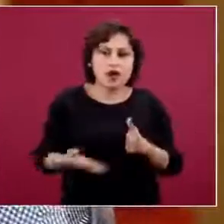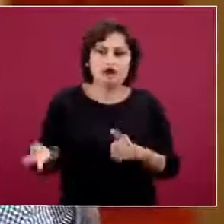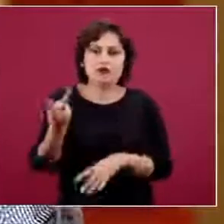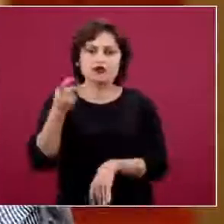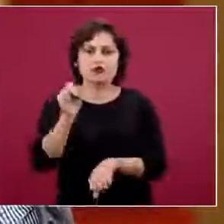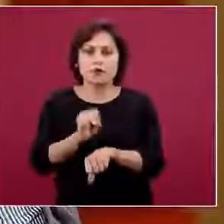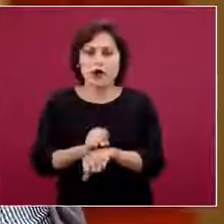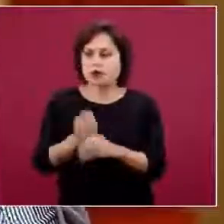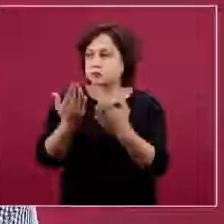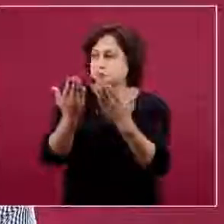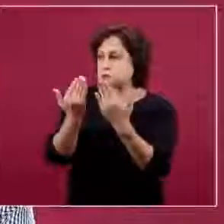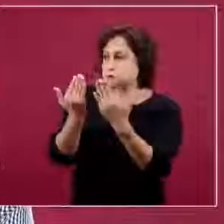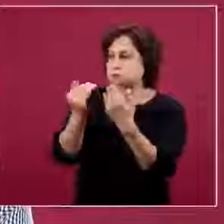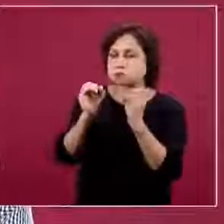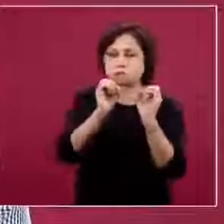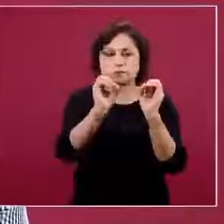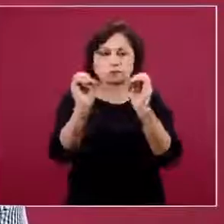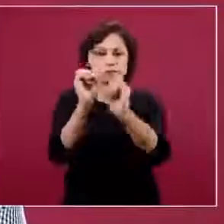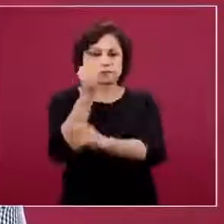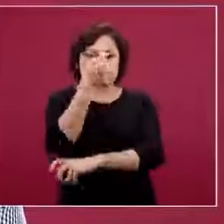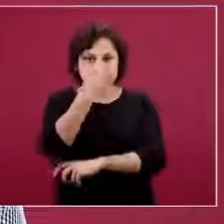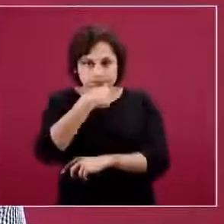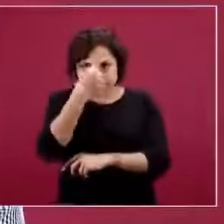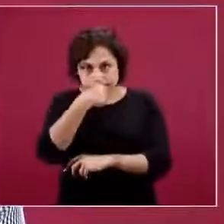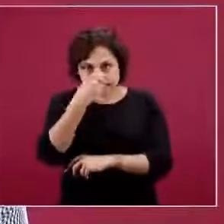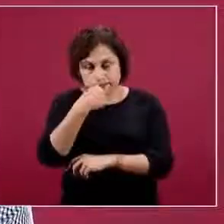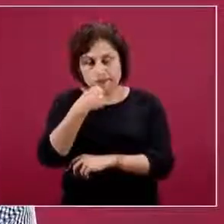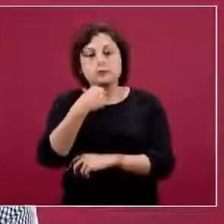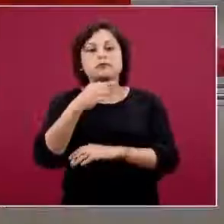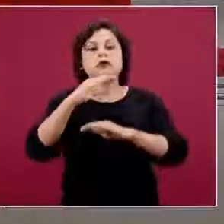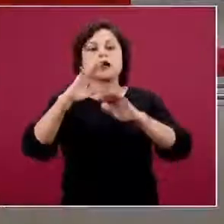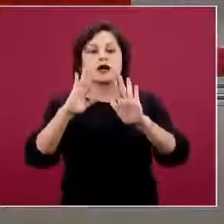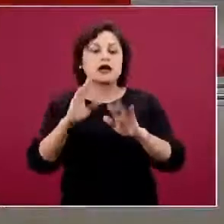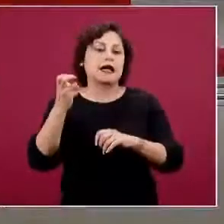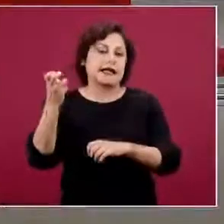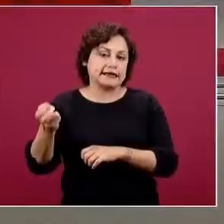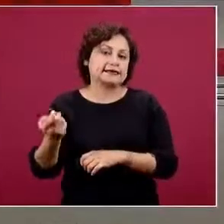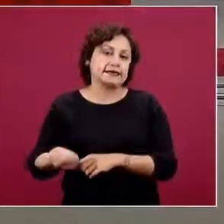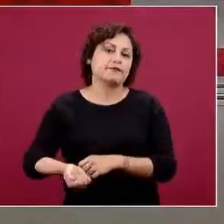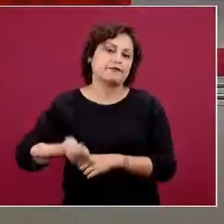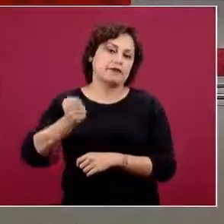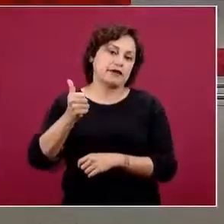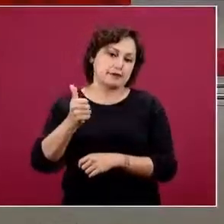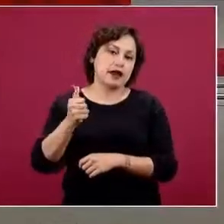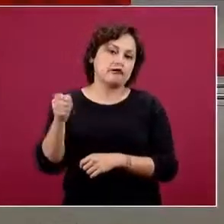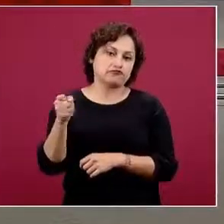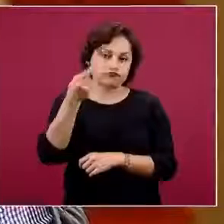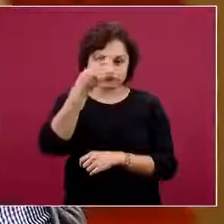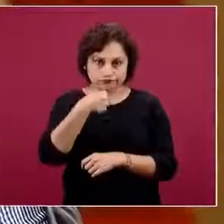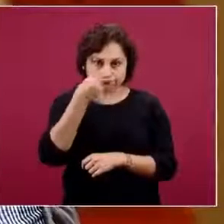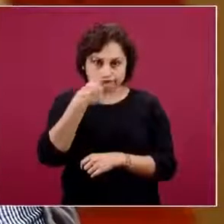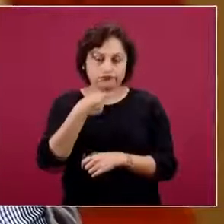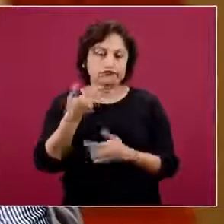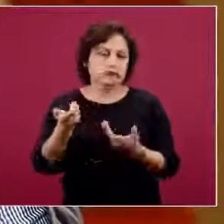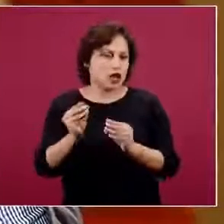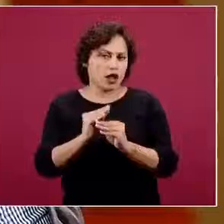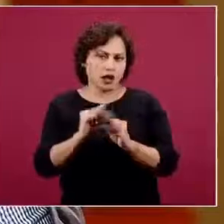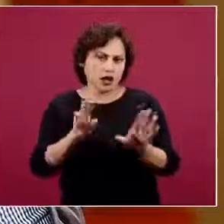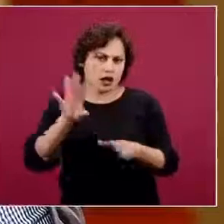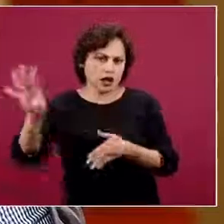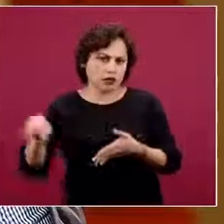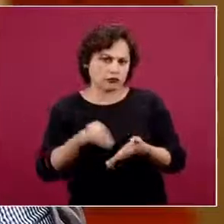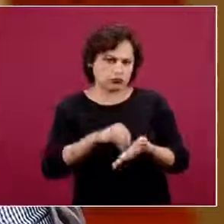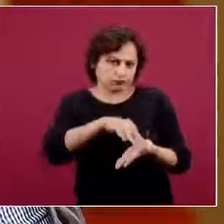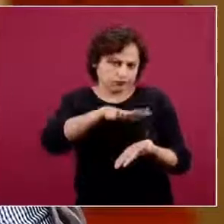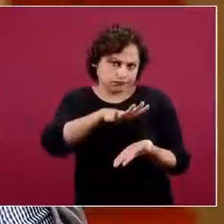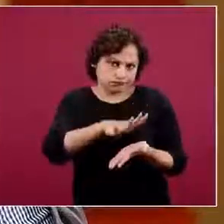habíamos identificado todavía casos de positivos a influenza. Este es precisamente el primero, lógicamente va a ser integrado en